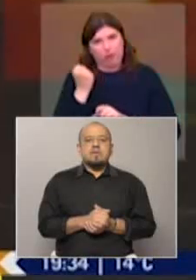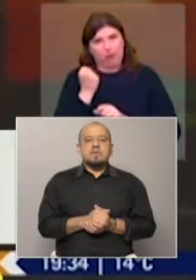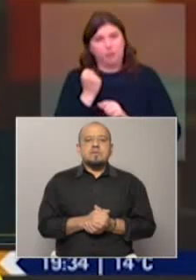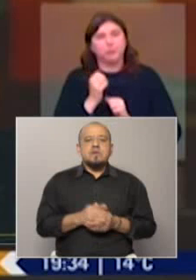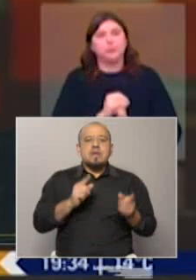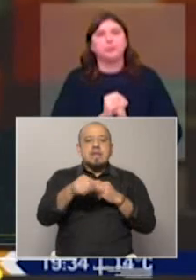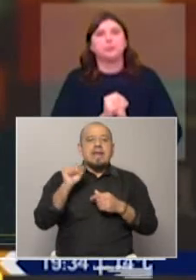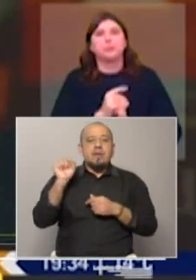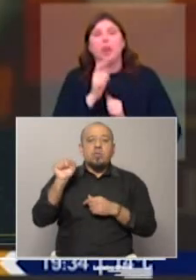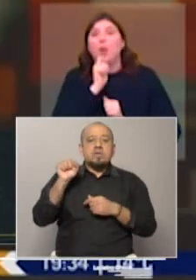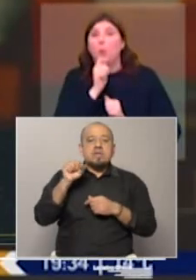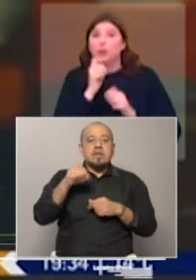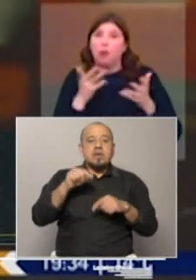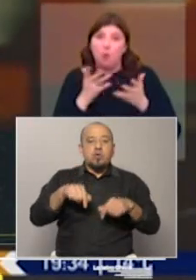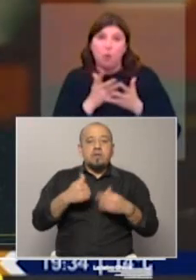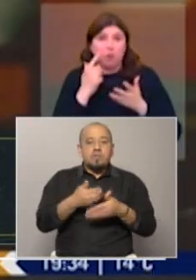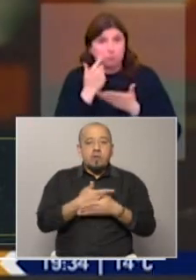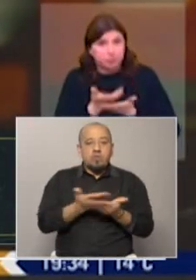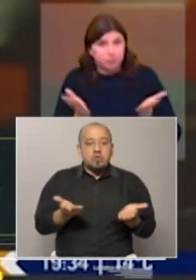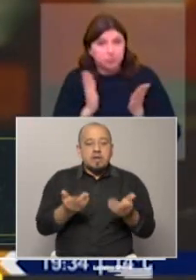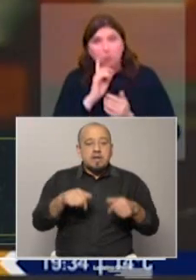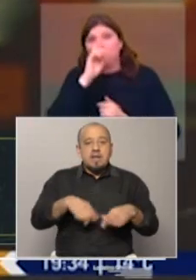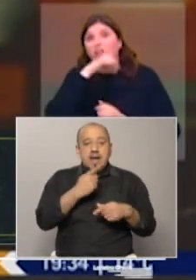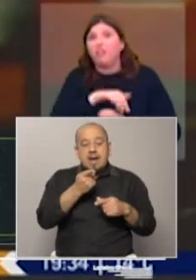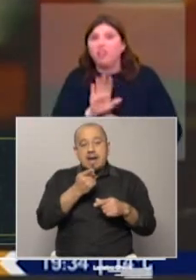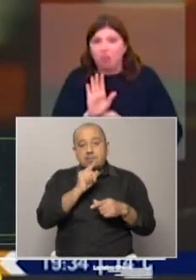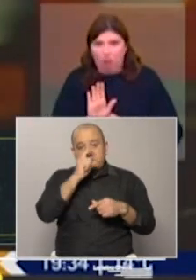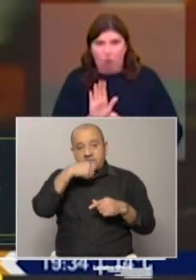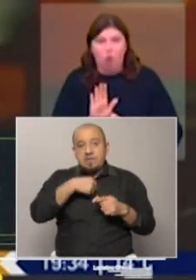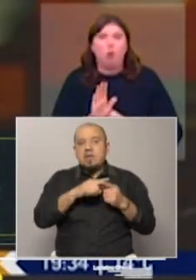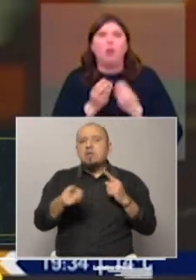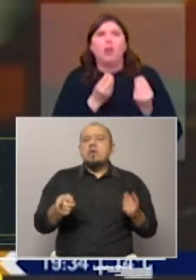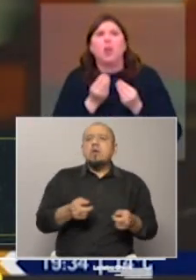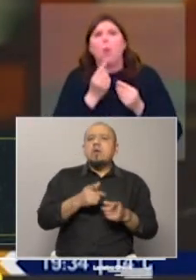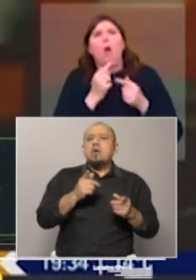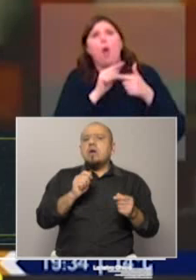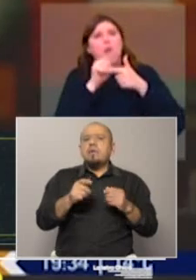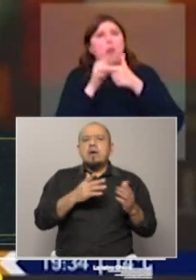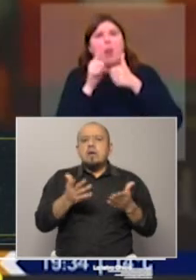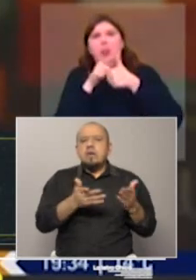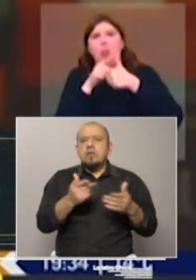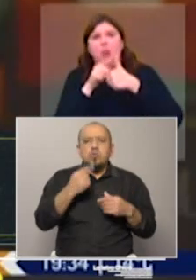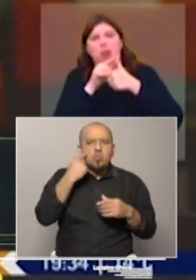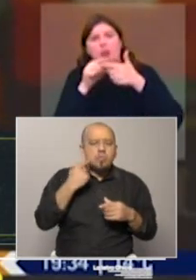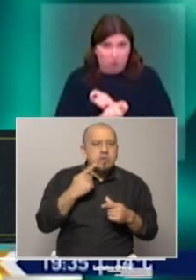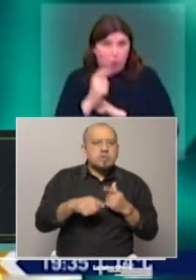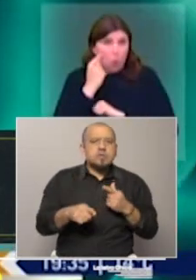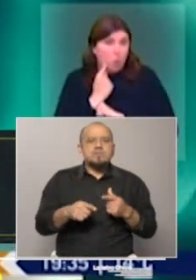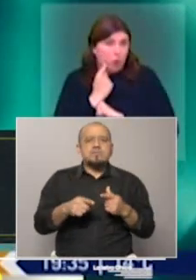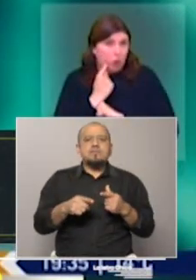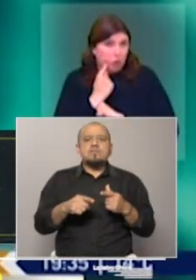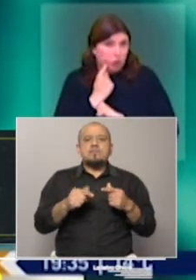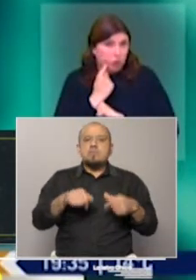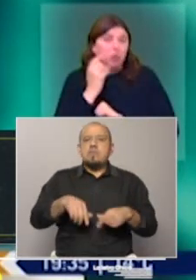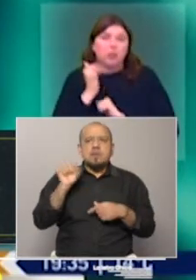La encuesta que vamos a mostrarles hoy con respecto a Montevideo, ¿qué pasa, no? ¿Quién va arriba? ¿Cómo se mueven los números, etcétera, etcétera? Es una